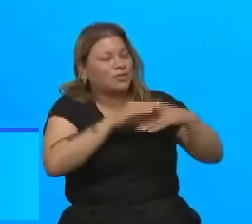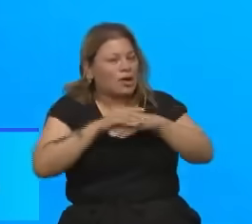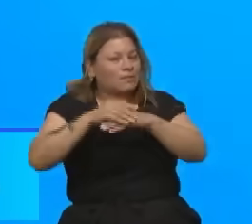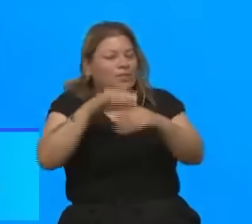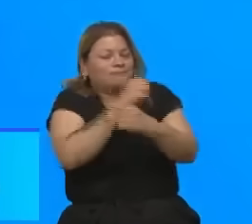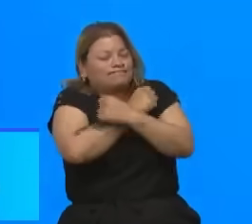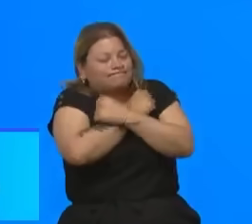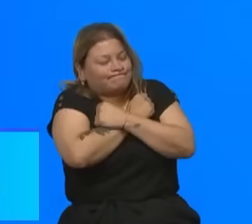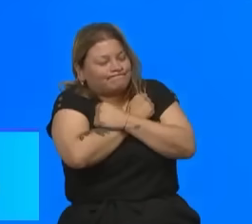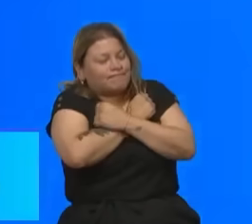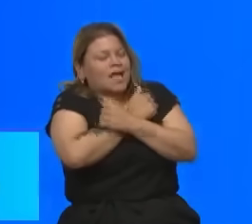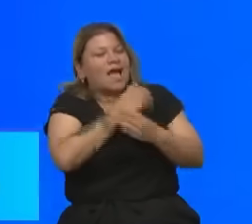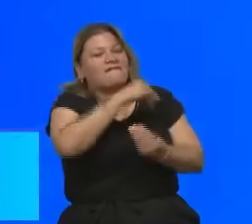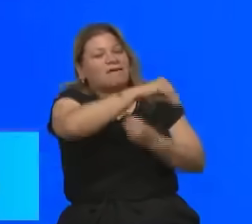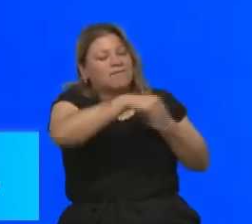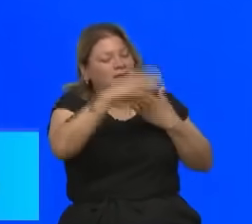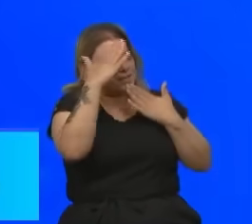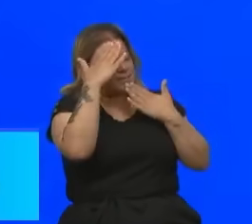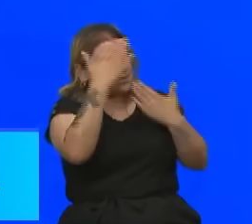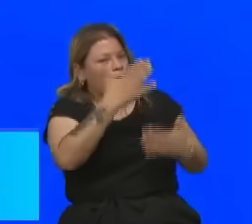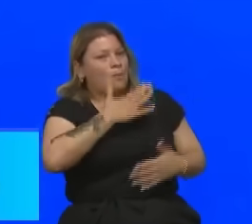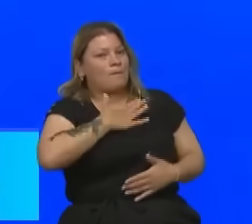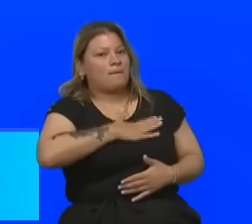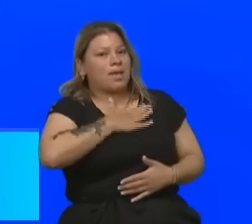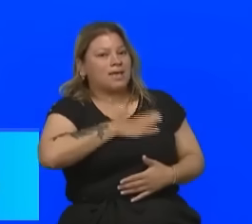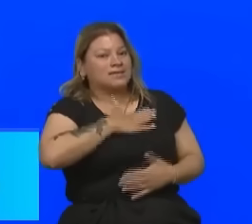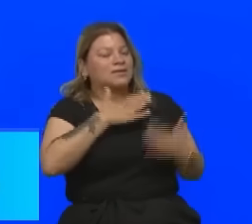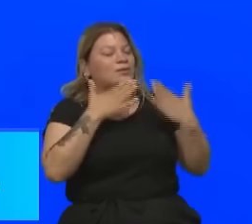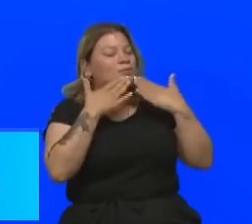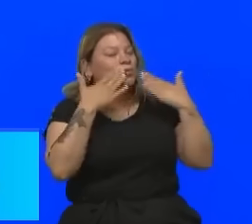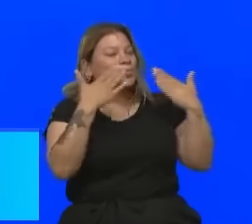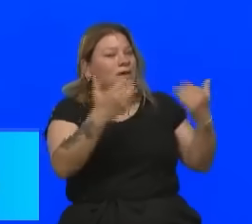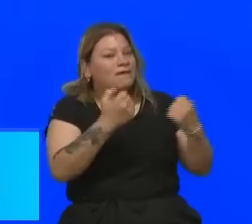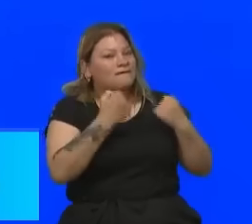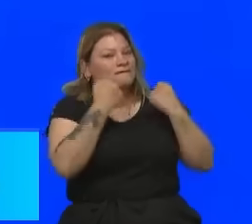cariño grande a la familia. Ha sido un placer, gracias. Mati. Muchas gracias por el esfuerzo de madrugar.